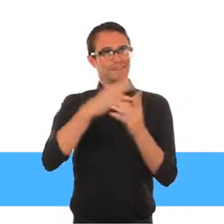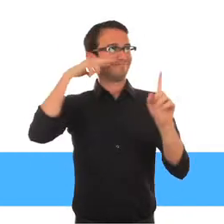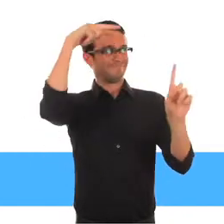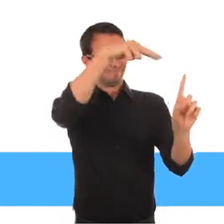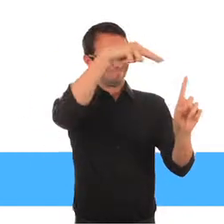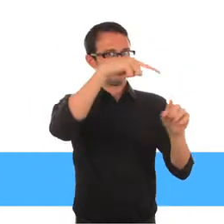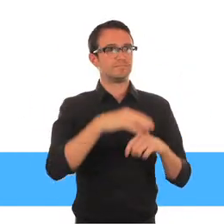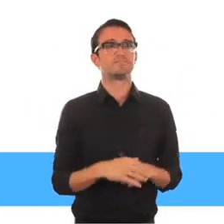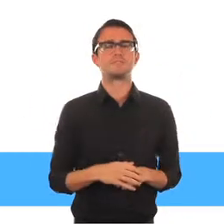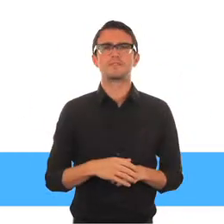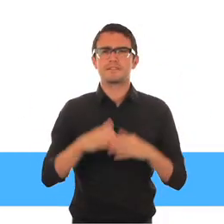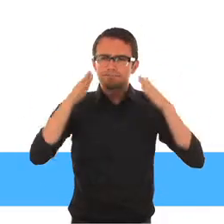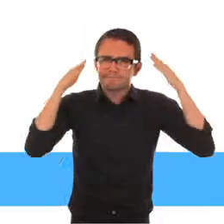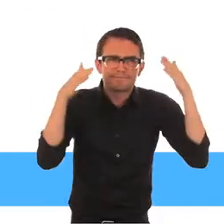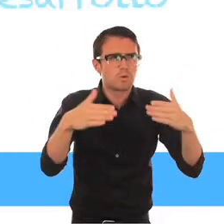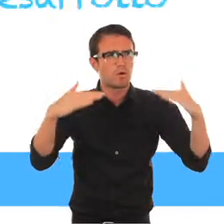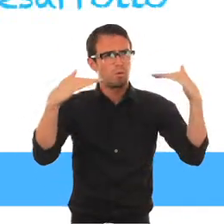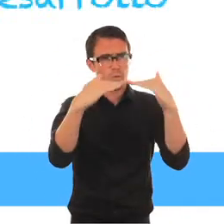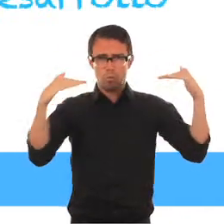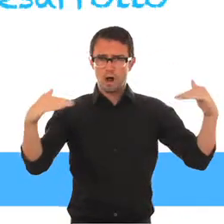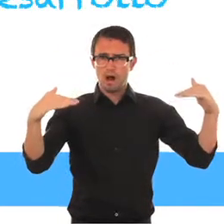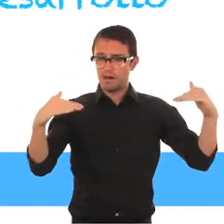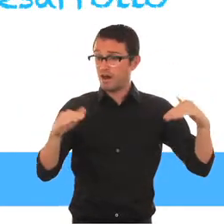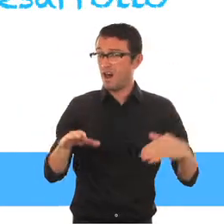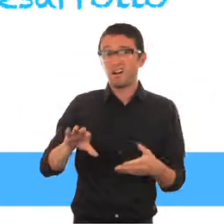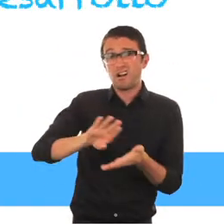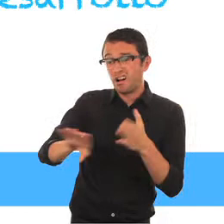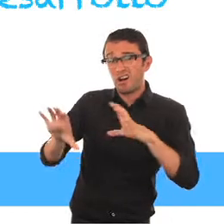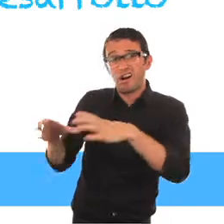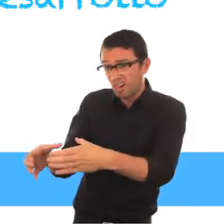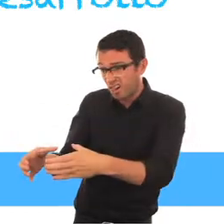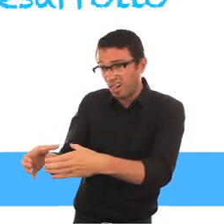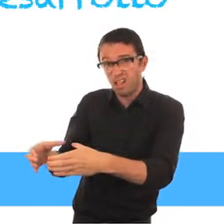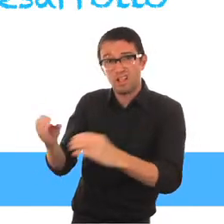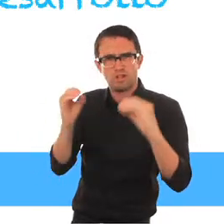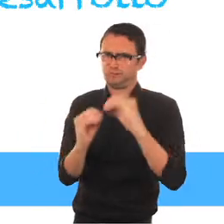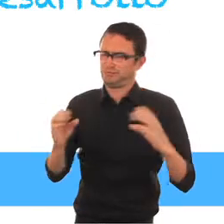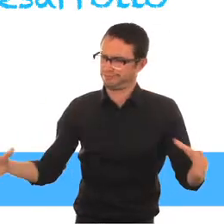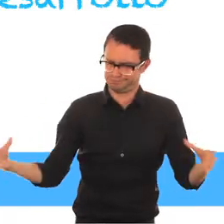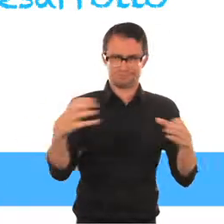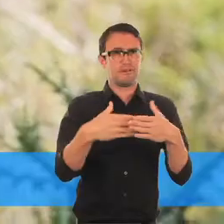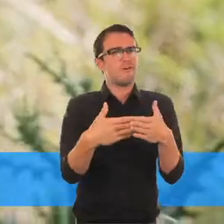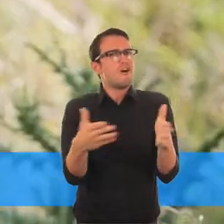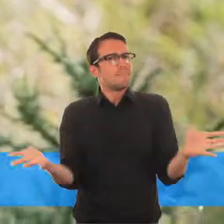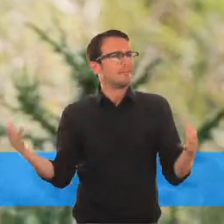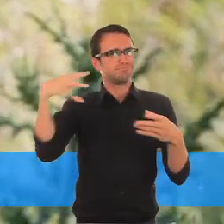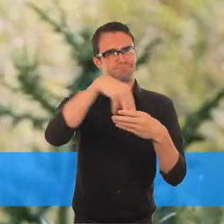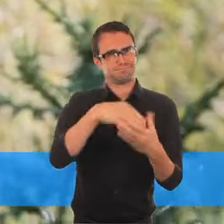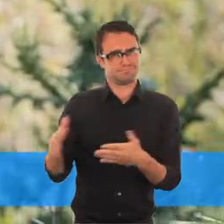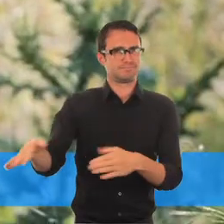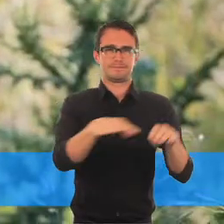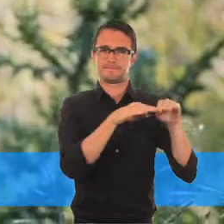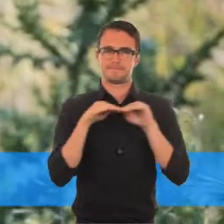Enfocarse en la ecuidad y llegar a los más marginados E inscribirse en un marco de desarrollo inclusivo A fin de